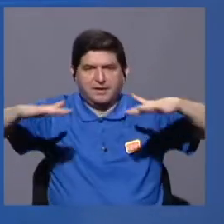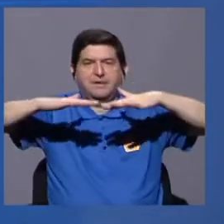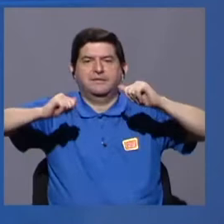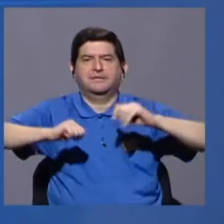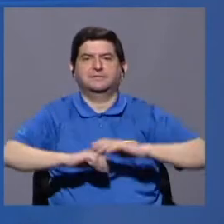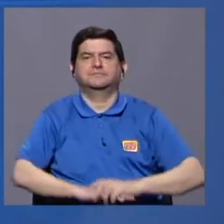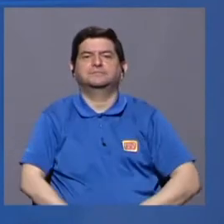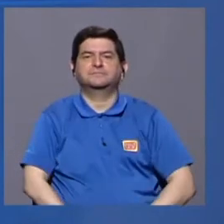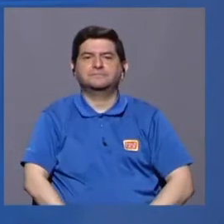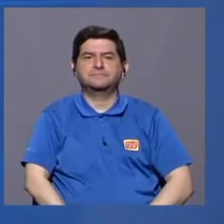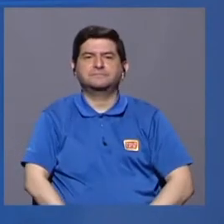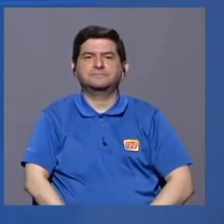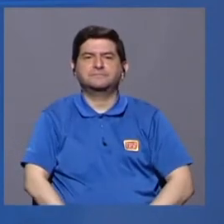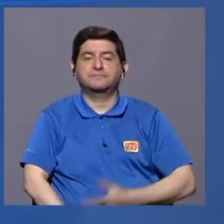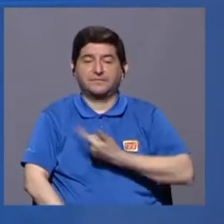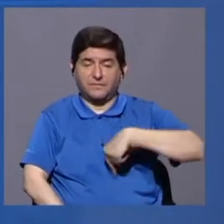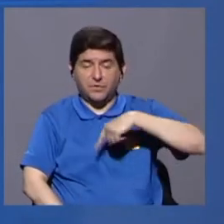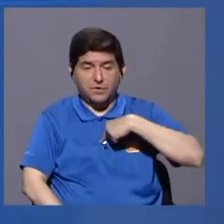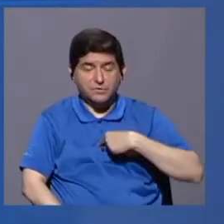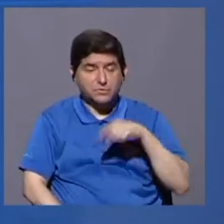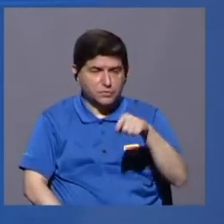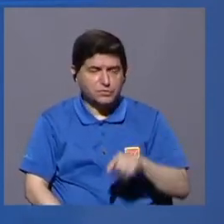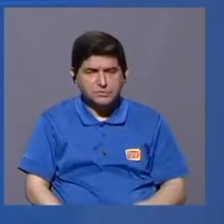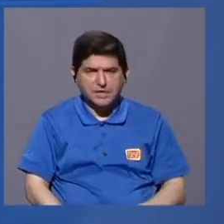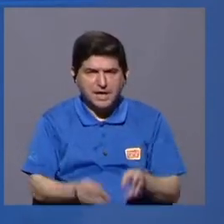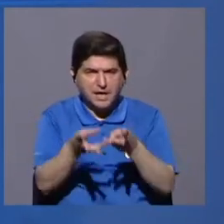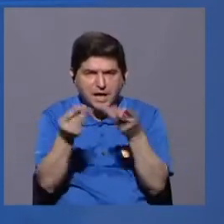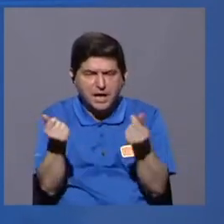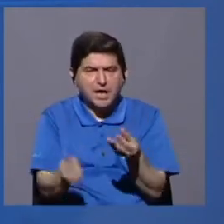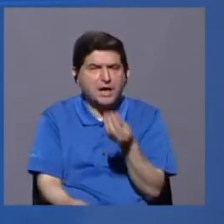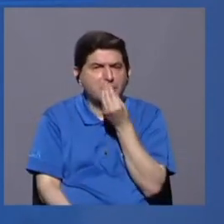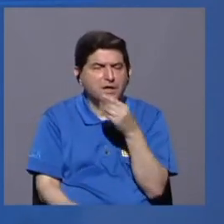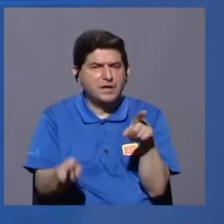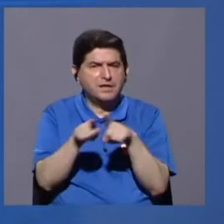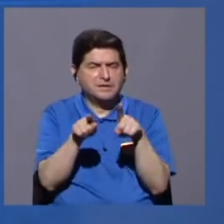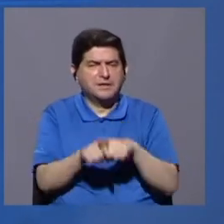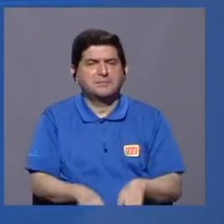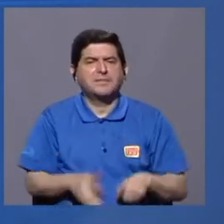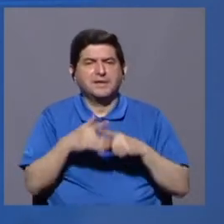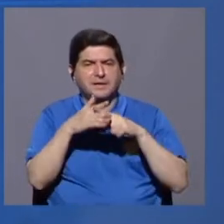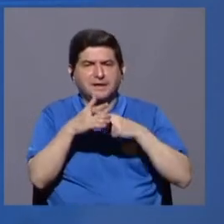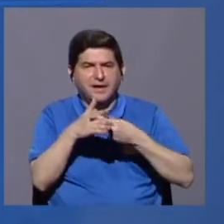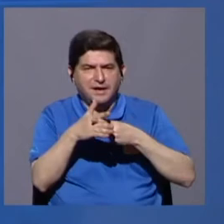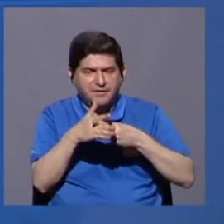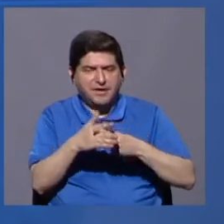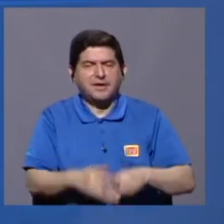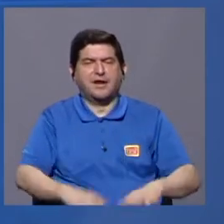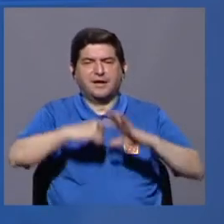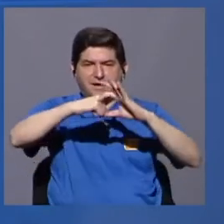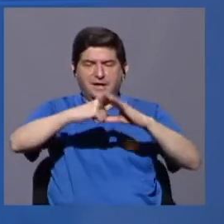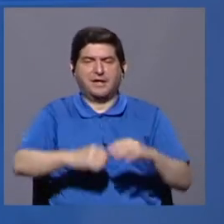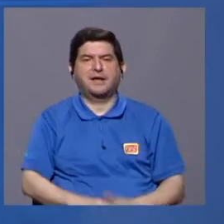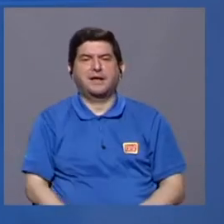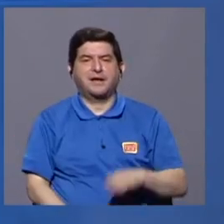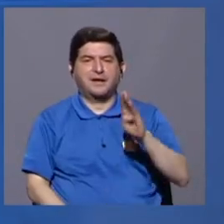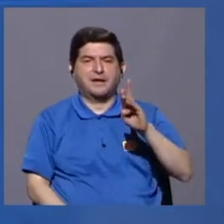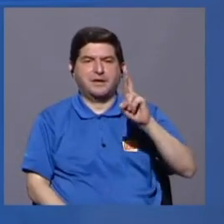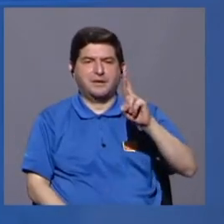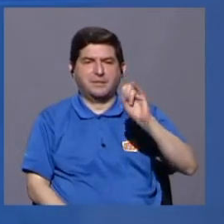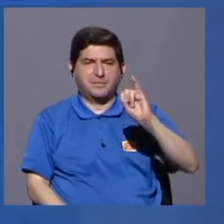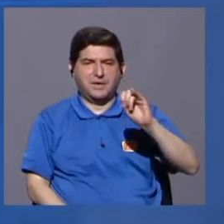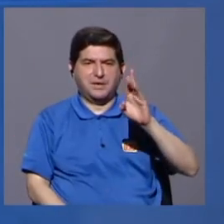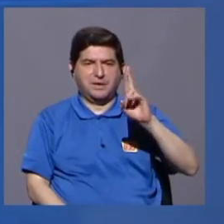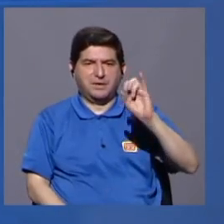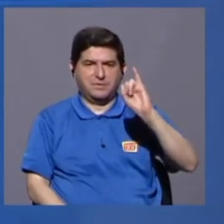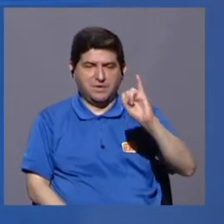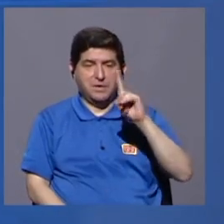que cuando generamos alimentos, también estamos regenerando el planeta. Y los Bribris tienen un sistema